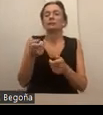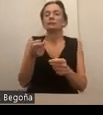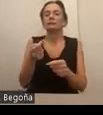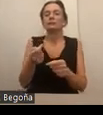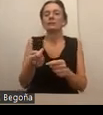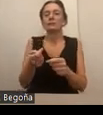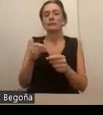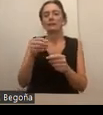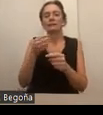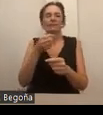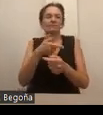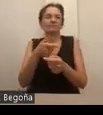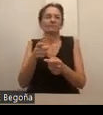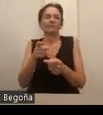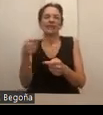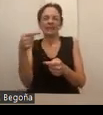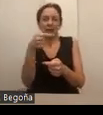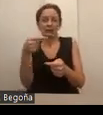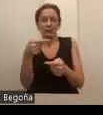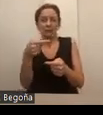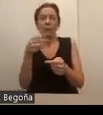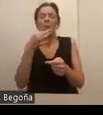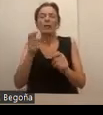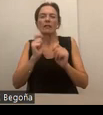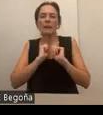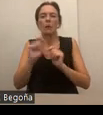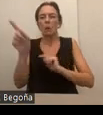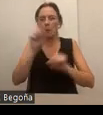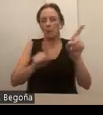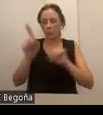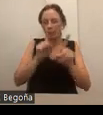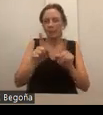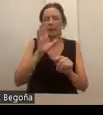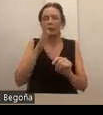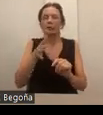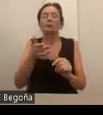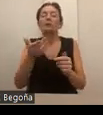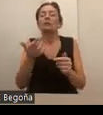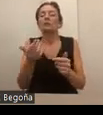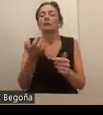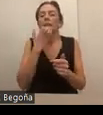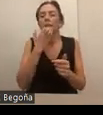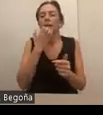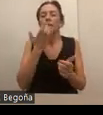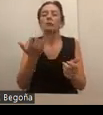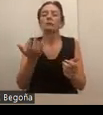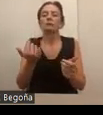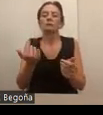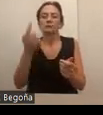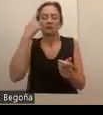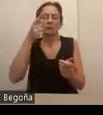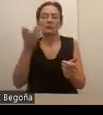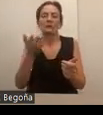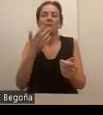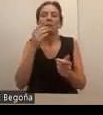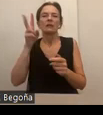los ambientes, pues pueden aparecer complicaciones por la lesión de los tejidos expuestos, que son las complicaciones tan conocidas, las complicaciones